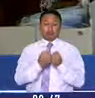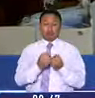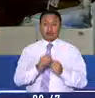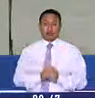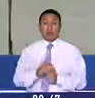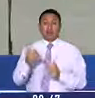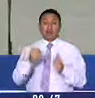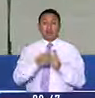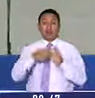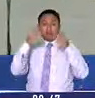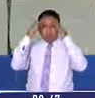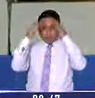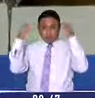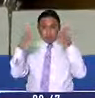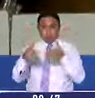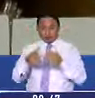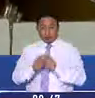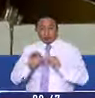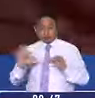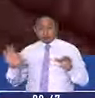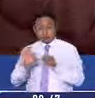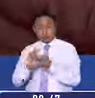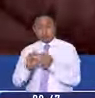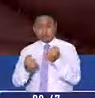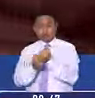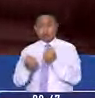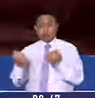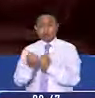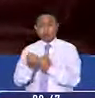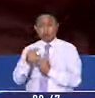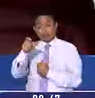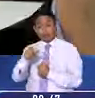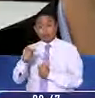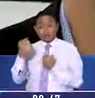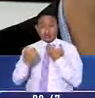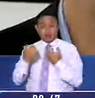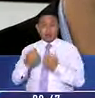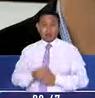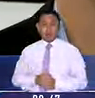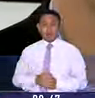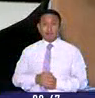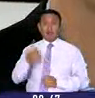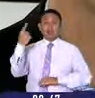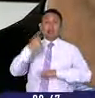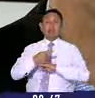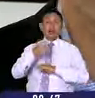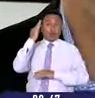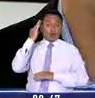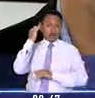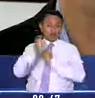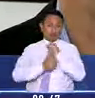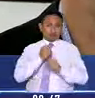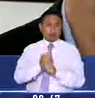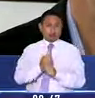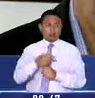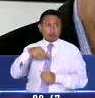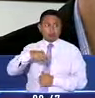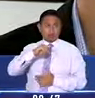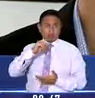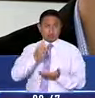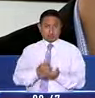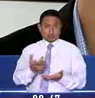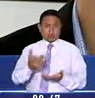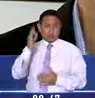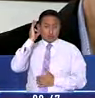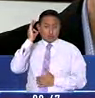de sus prioridades es generar vínculos de apoyo emocional para los pacientes. Es el Día de la Mujer Guerrera. ¿Por qué guerreras? Porque con